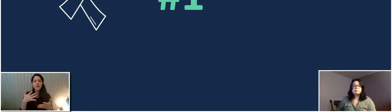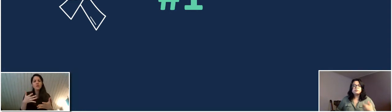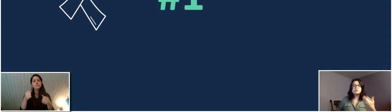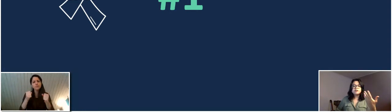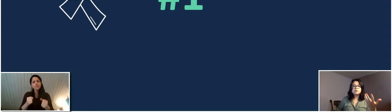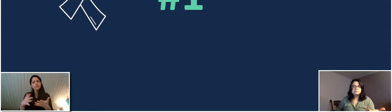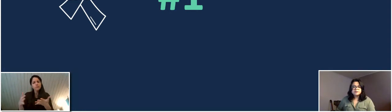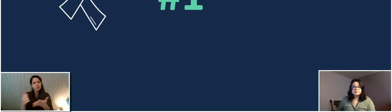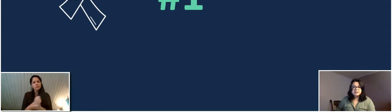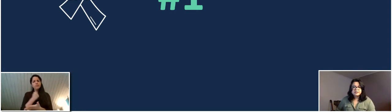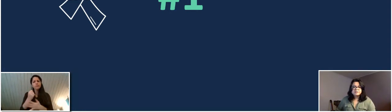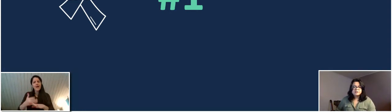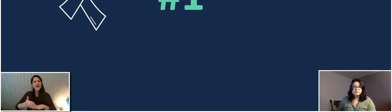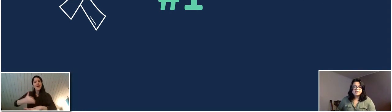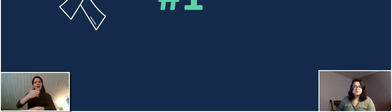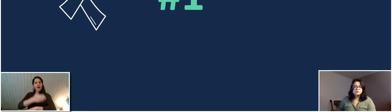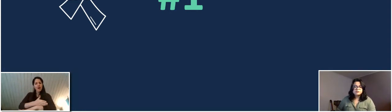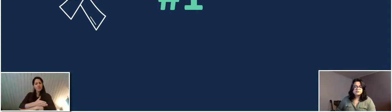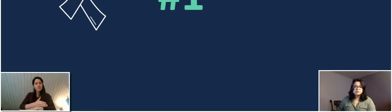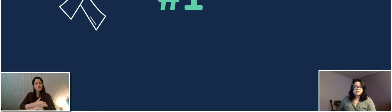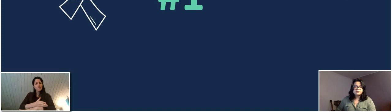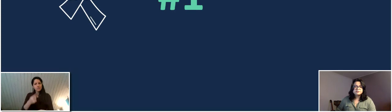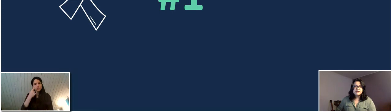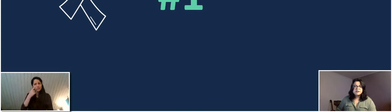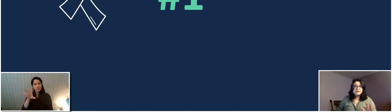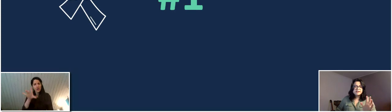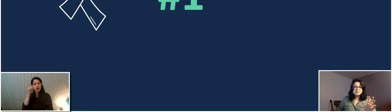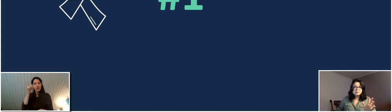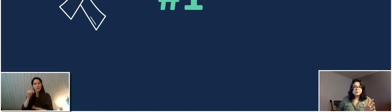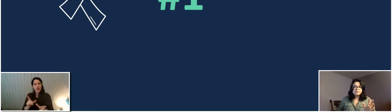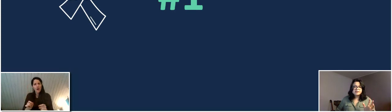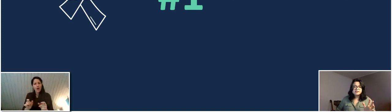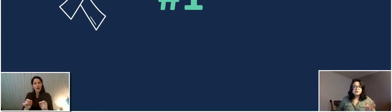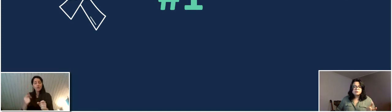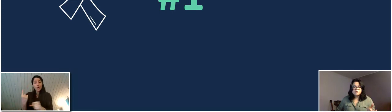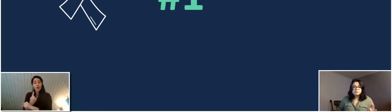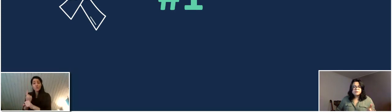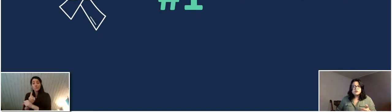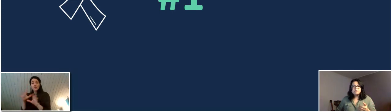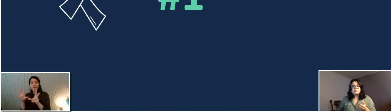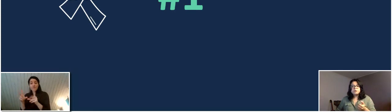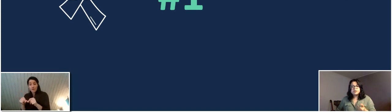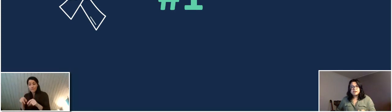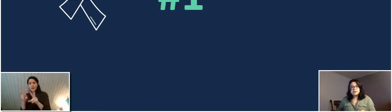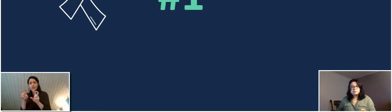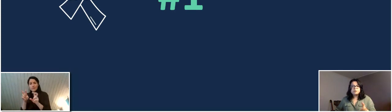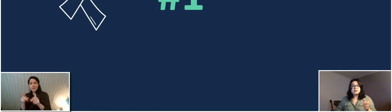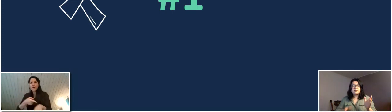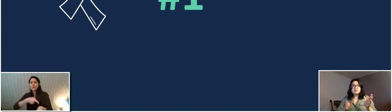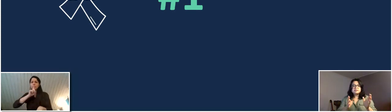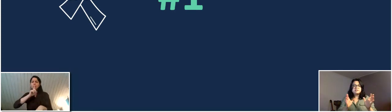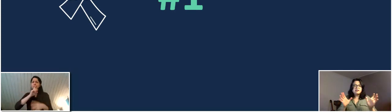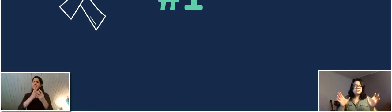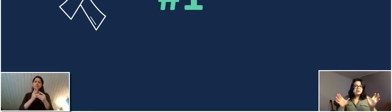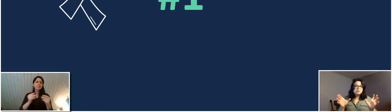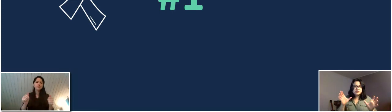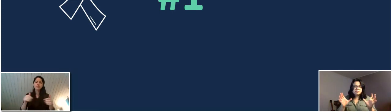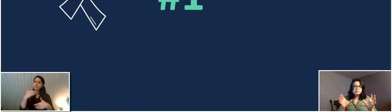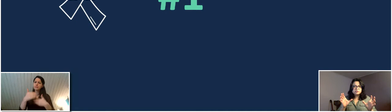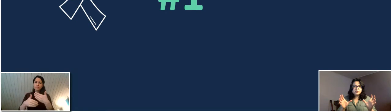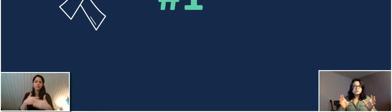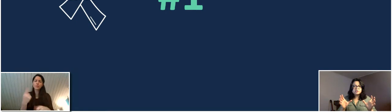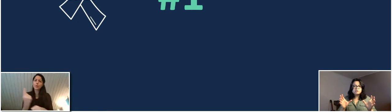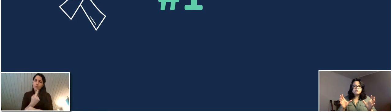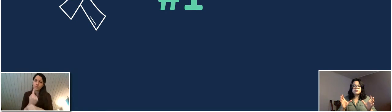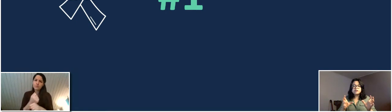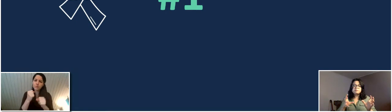temprano, para poder conversar en la familia sobre estos temas y que desaparezca el tabú. ¿Por qué? Porque si hablamos de que